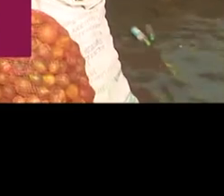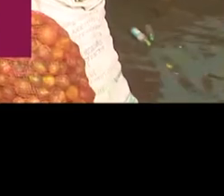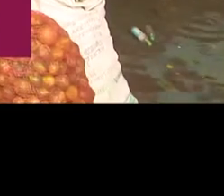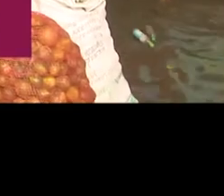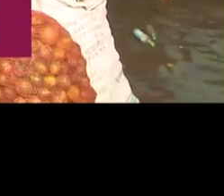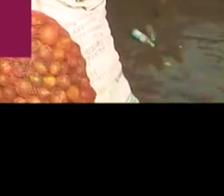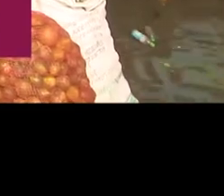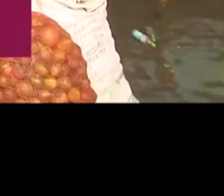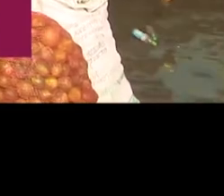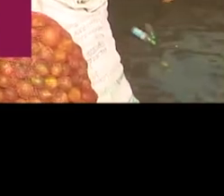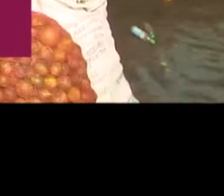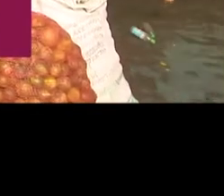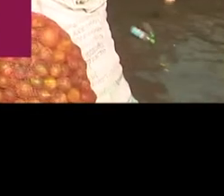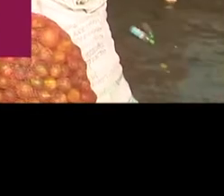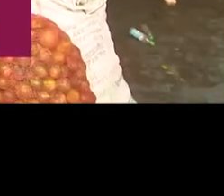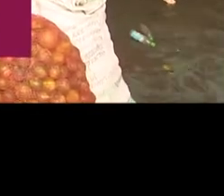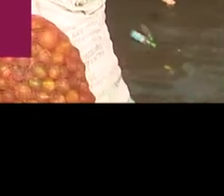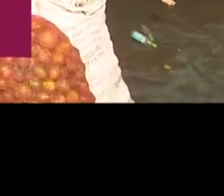nuevo destino